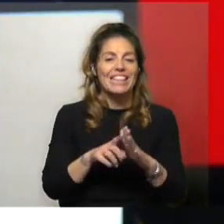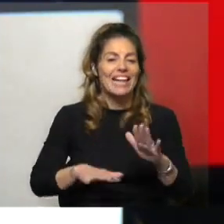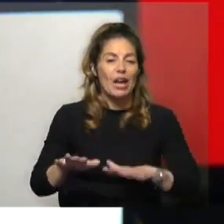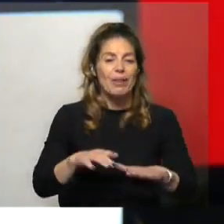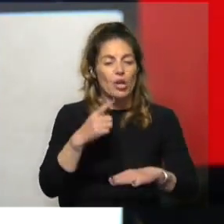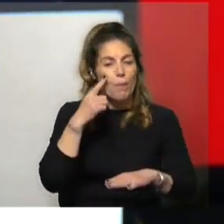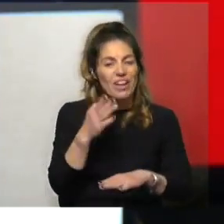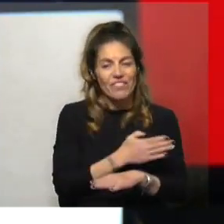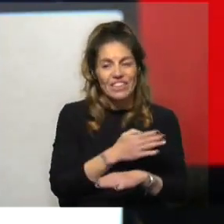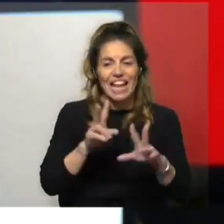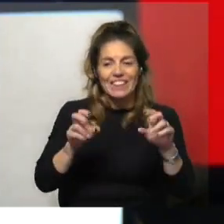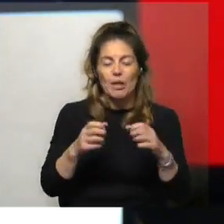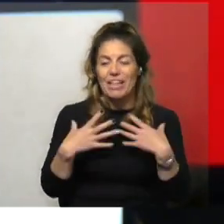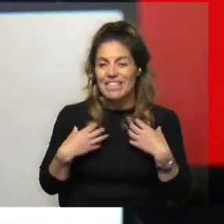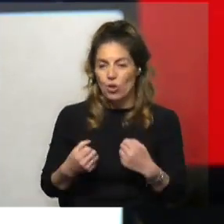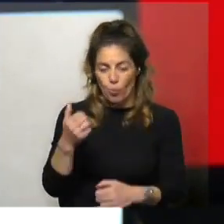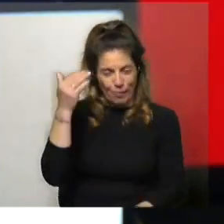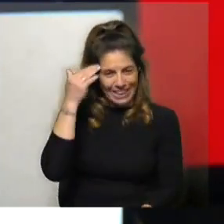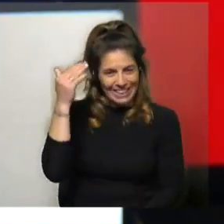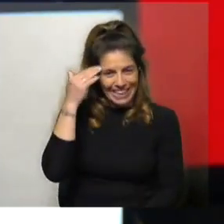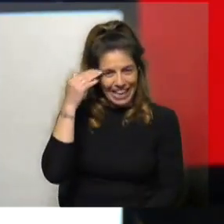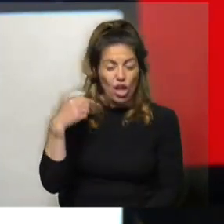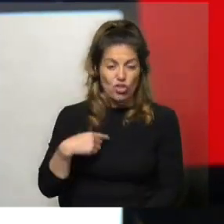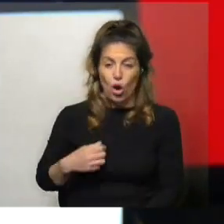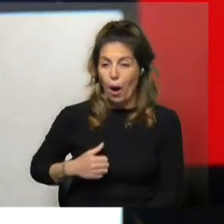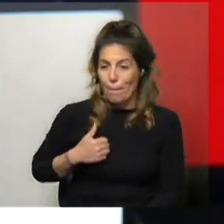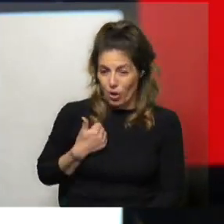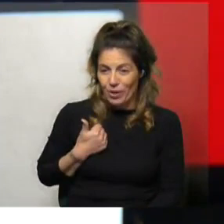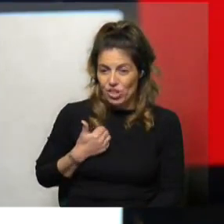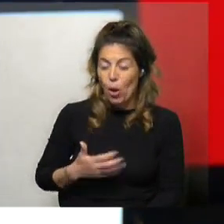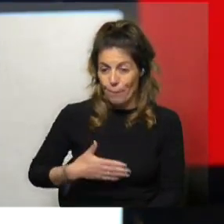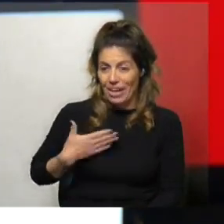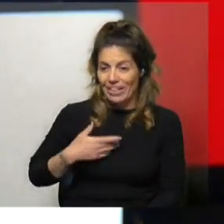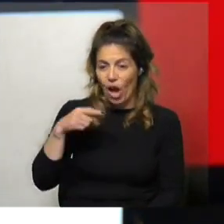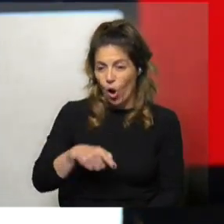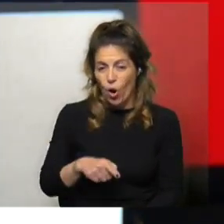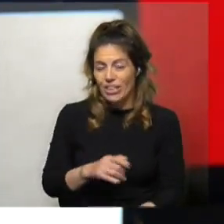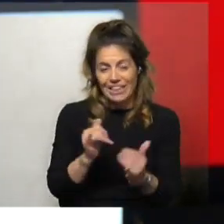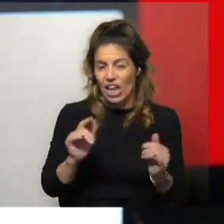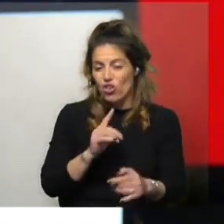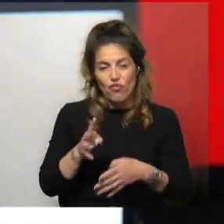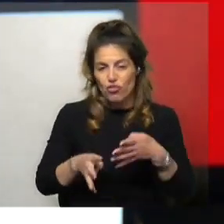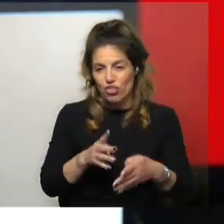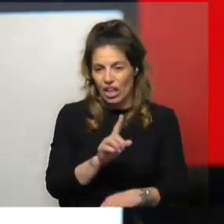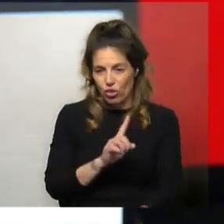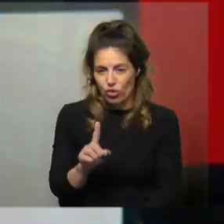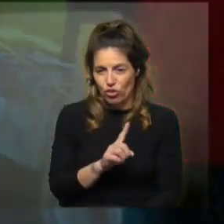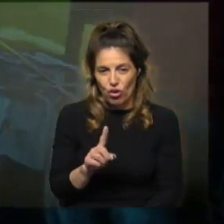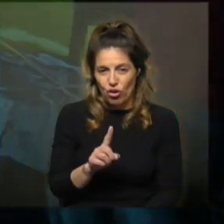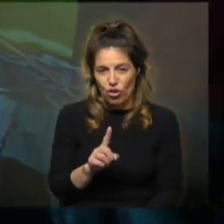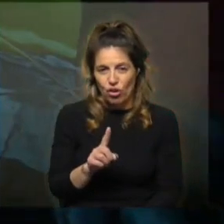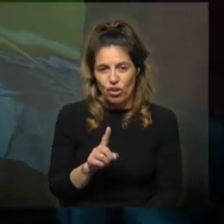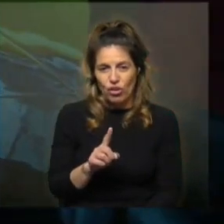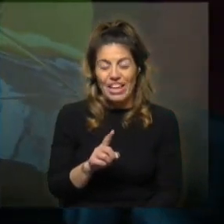prevista que es el tema de Salud Mental y yo aprovecho para reivindicar que hoy en día no está funcionando eh Y